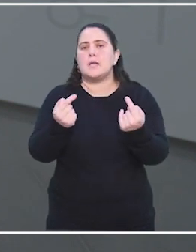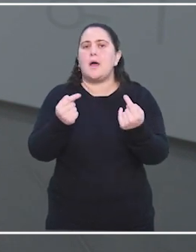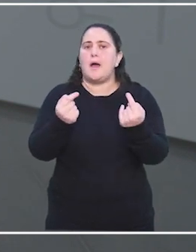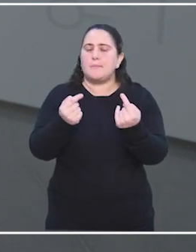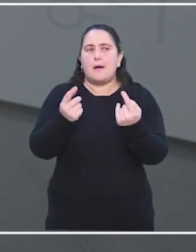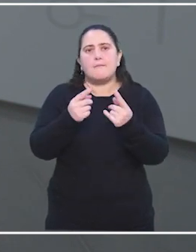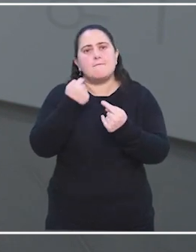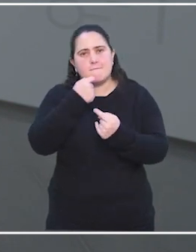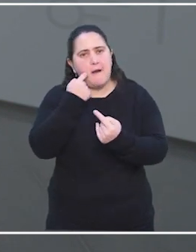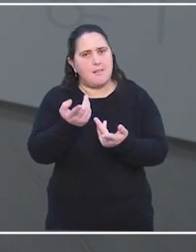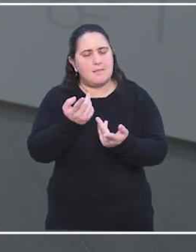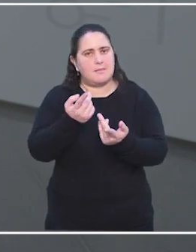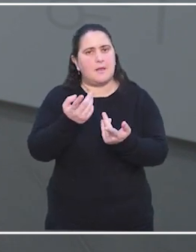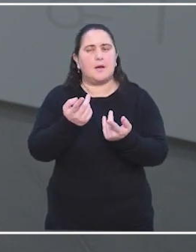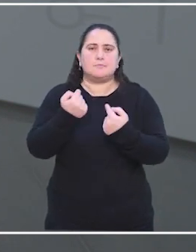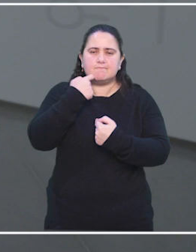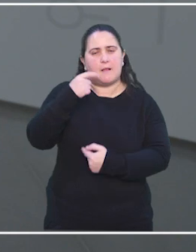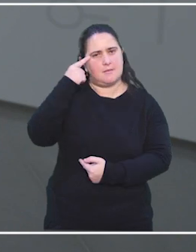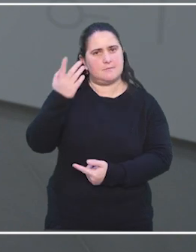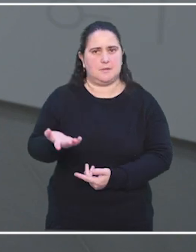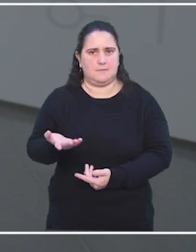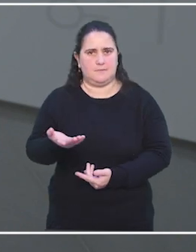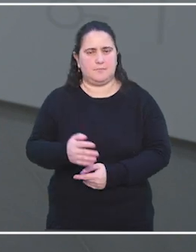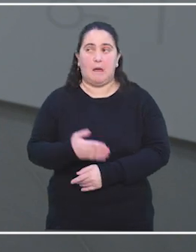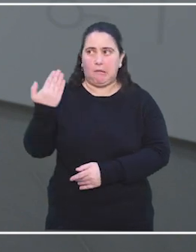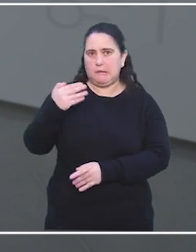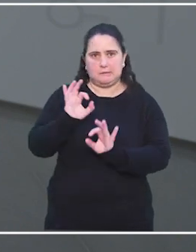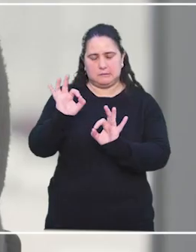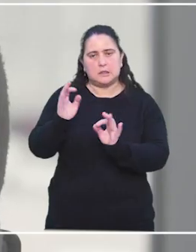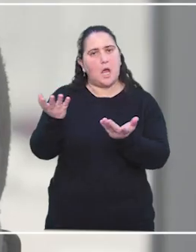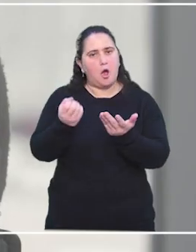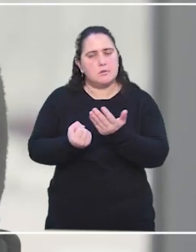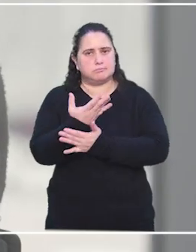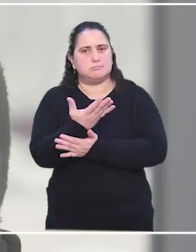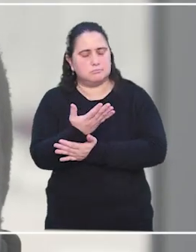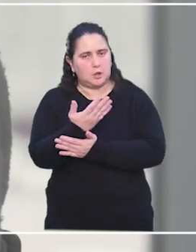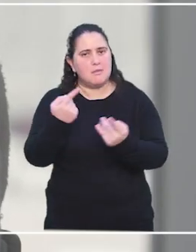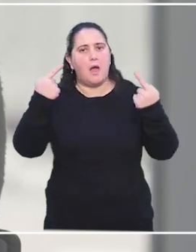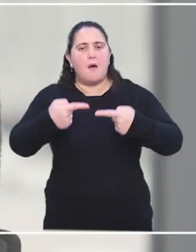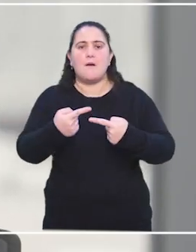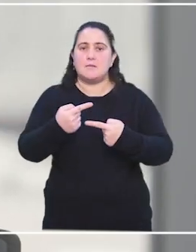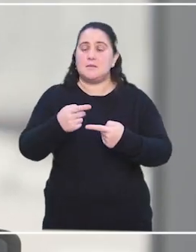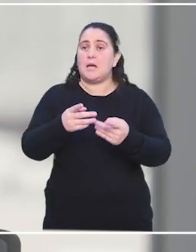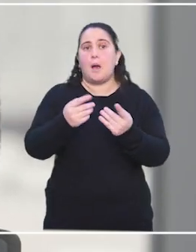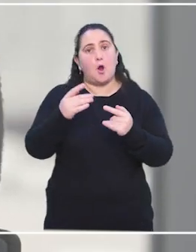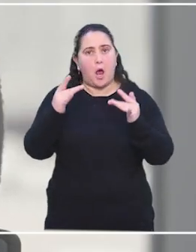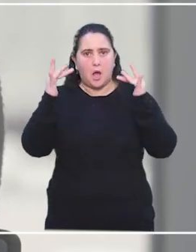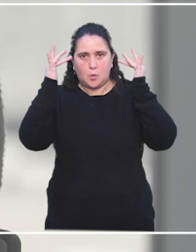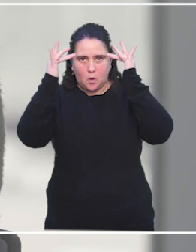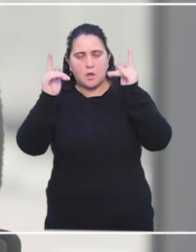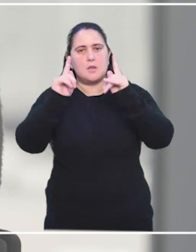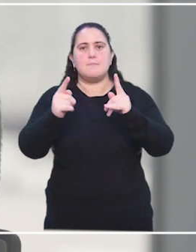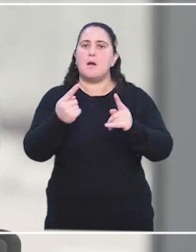abarcar que no lo hemos pensado quizás tanto antes. Y lo están surgiendo ahí en el debate más público, académico, pero también de